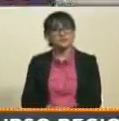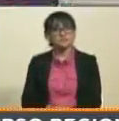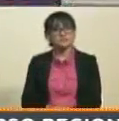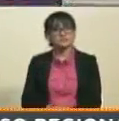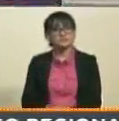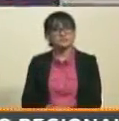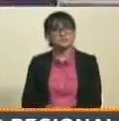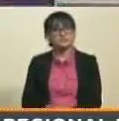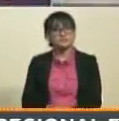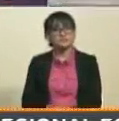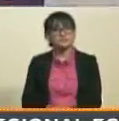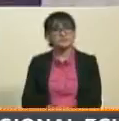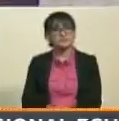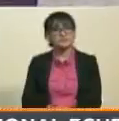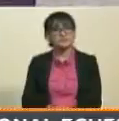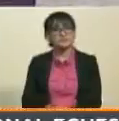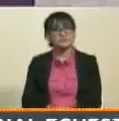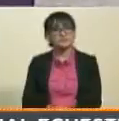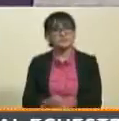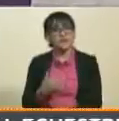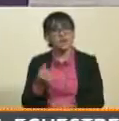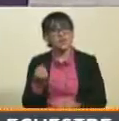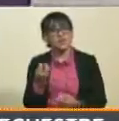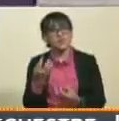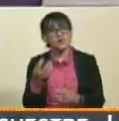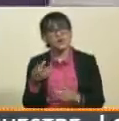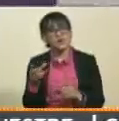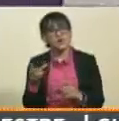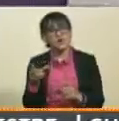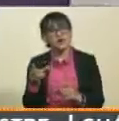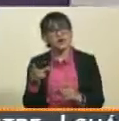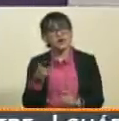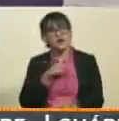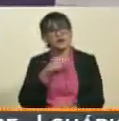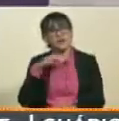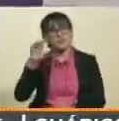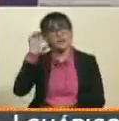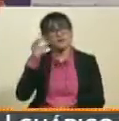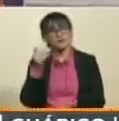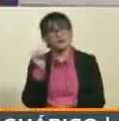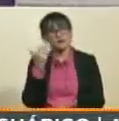Aquí traigo los números con el carnet de la patria. ¿Quién tiene carnet de la patria?